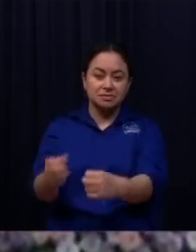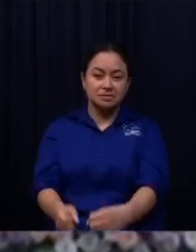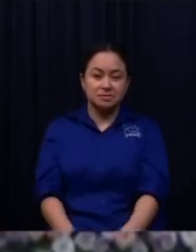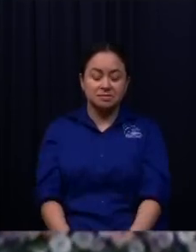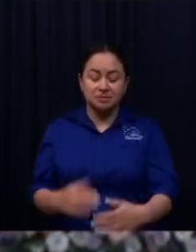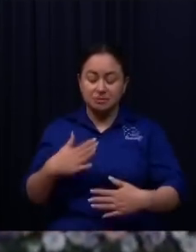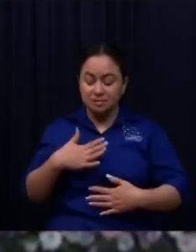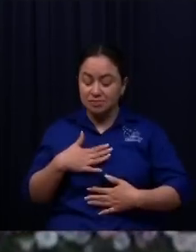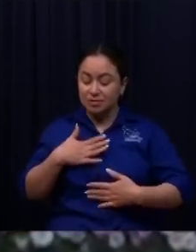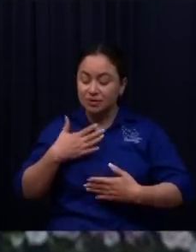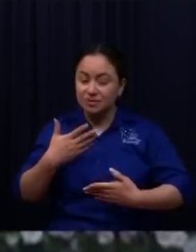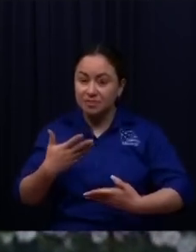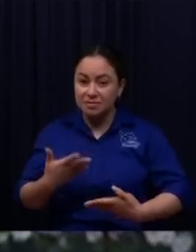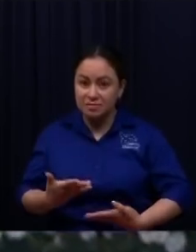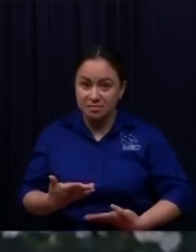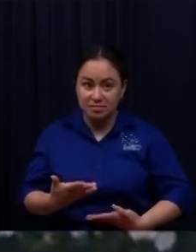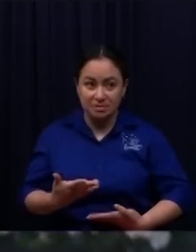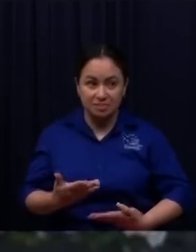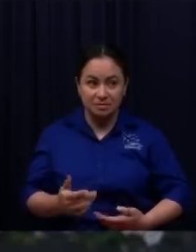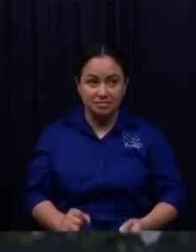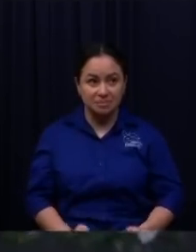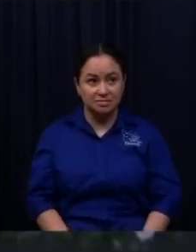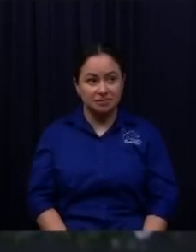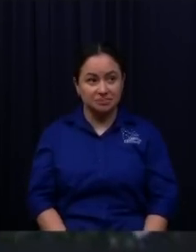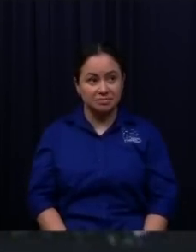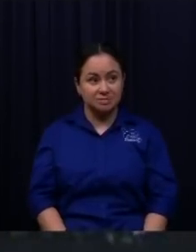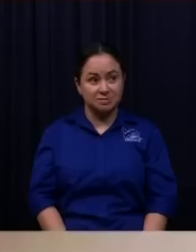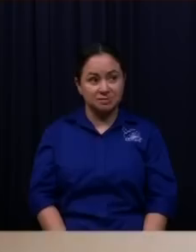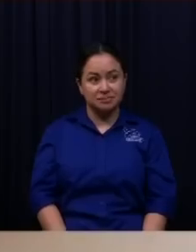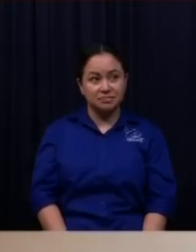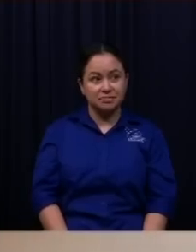con confianza, pero mire qué dice, con